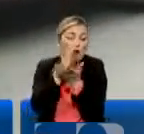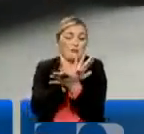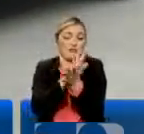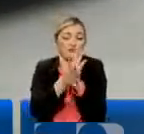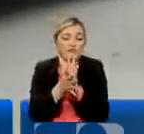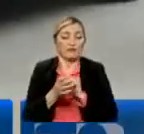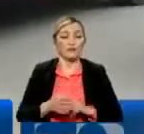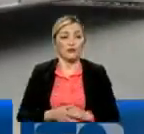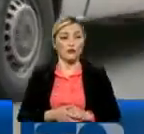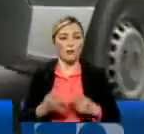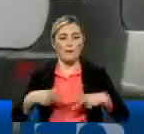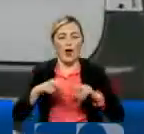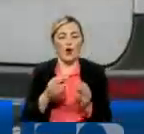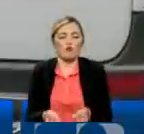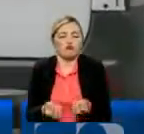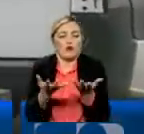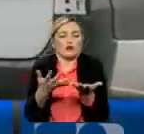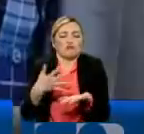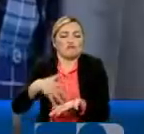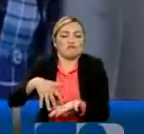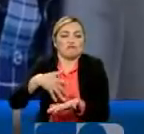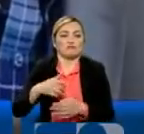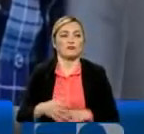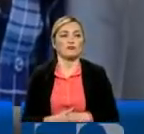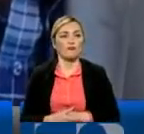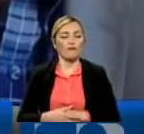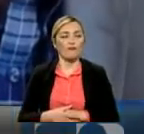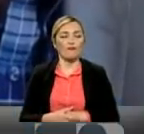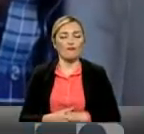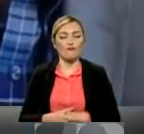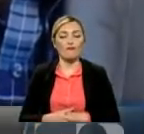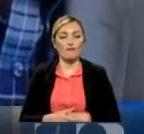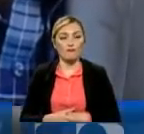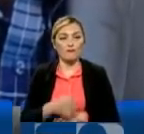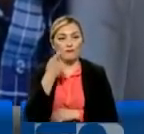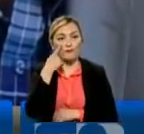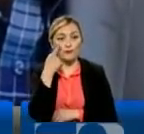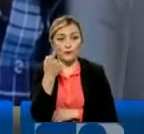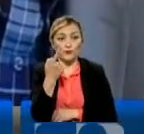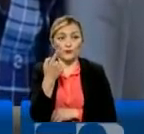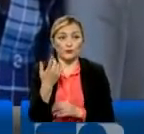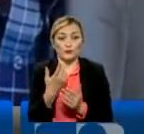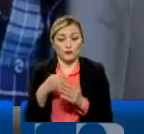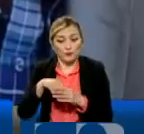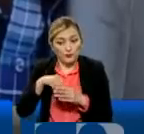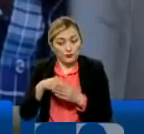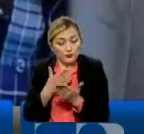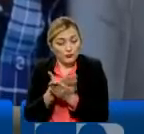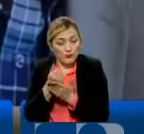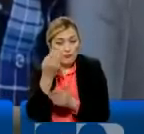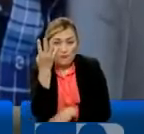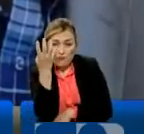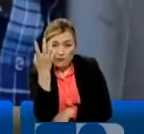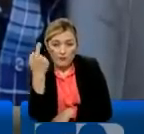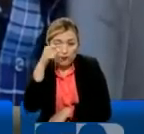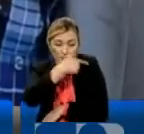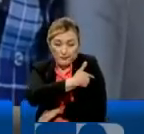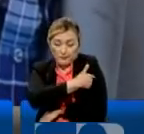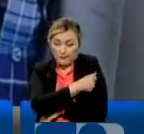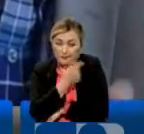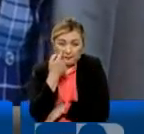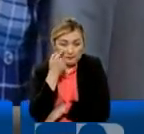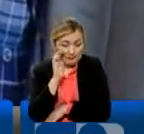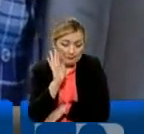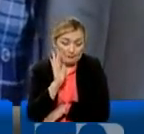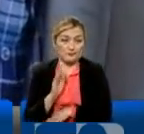todavía se desconocen los costos, queda la duda. Vamos a ver si tenemos los recursos para comprar 14 millones de dosis.